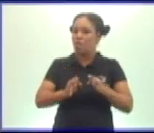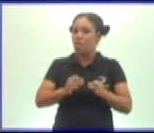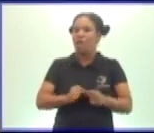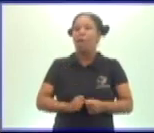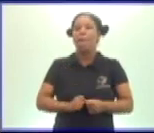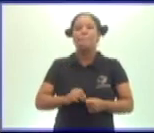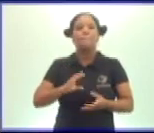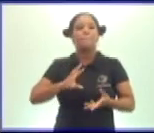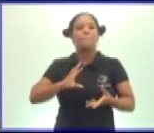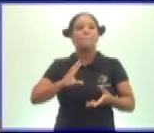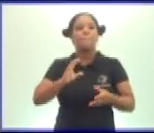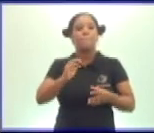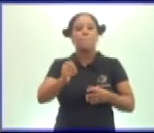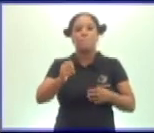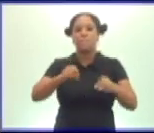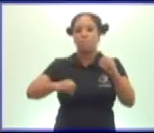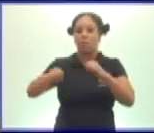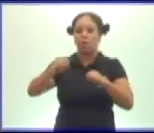CONH2,2.